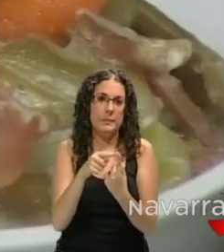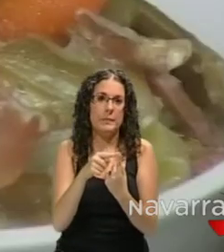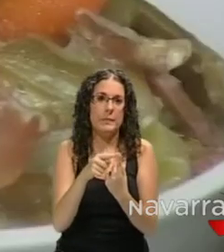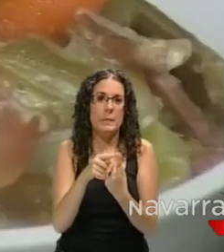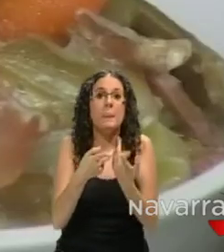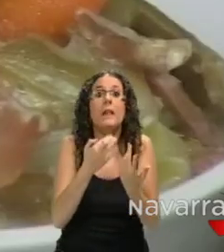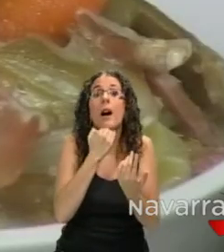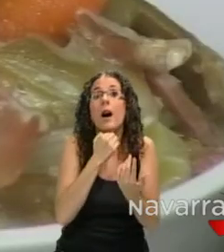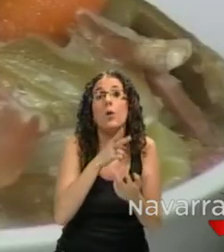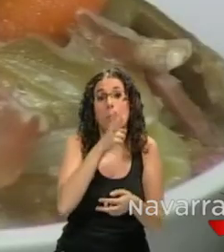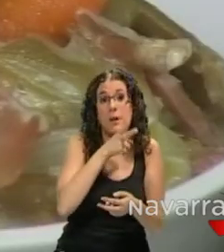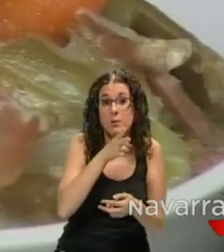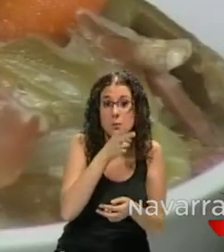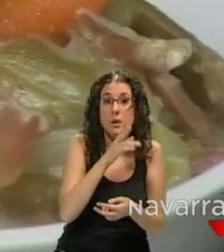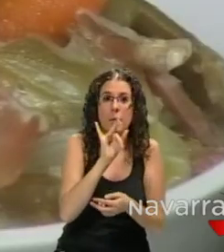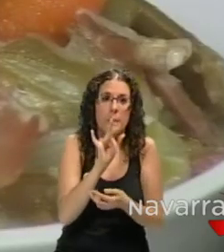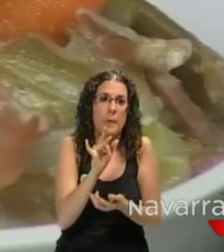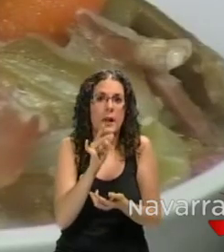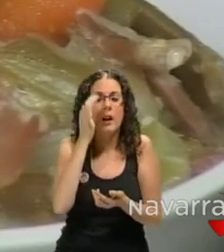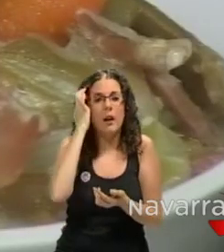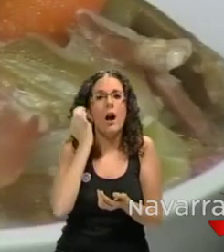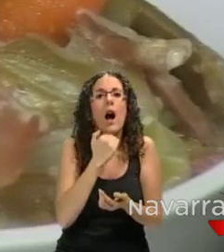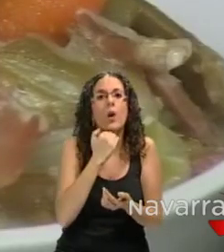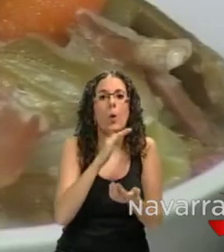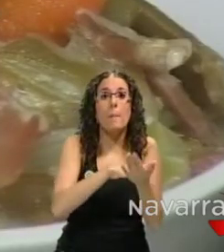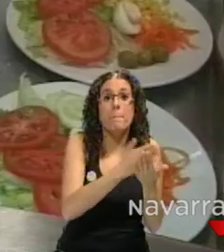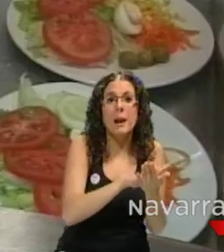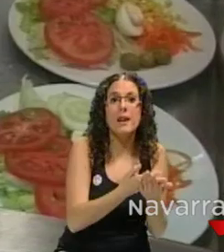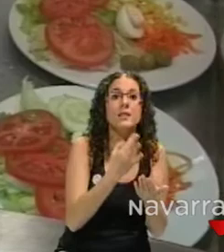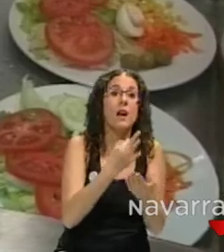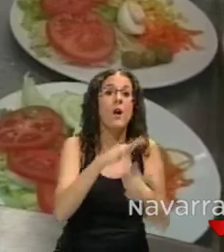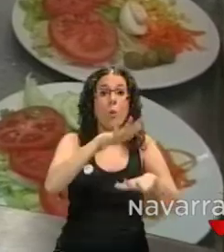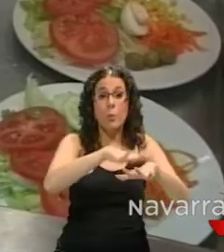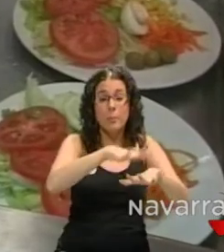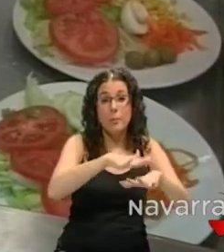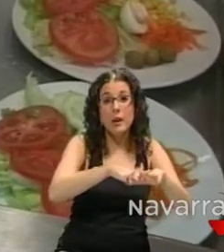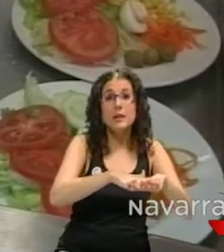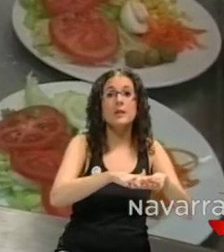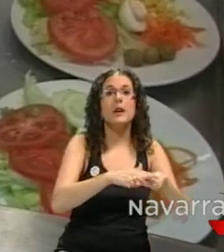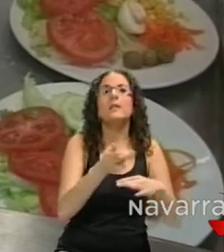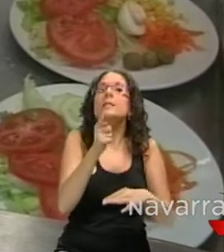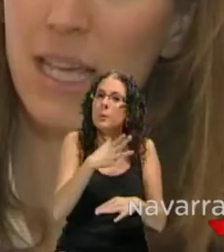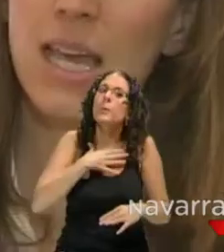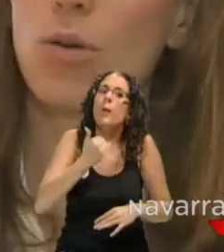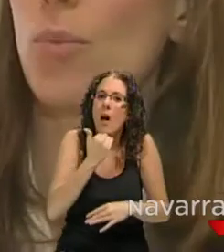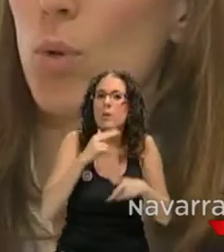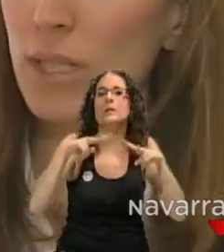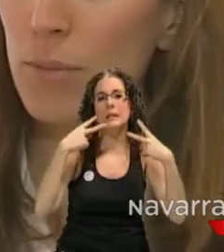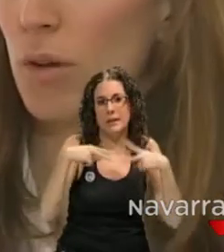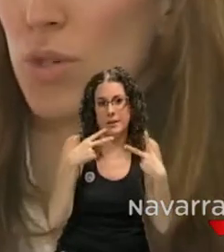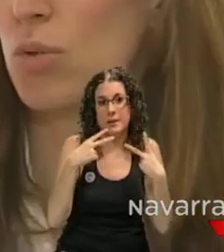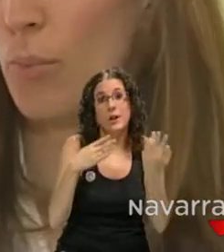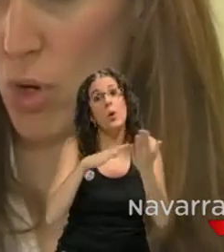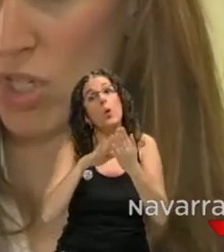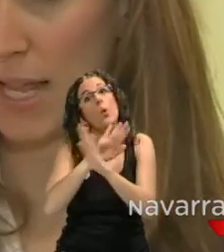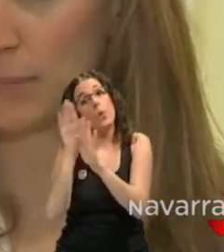alguna verdura, si hay pues, o bien tipo a la plancha o braseados o incluso algo de ensalada. Y luego por